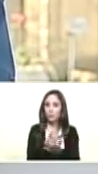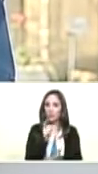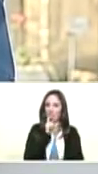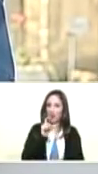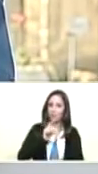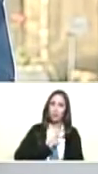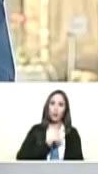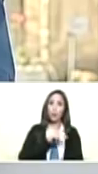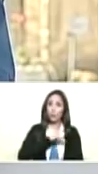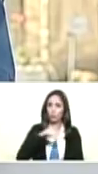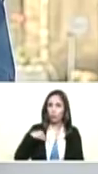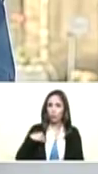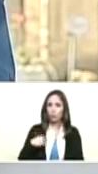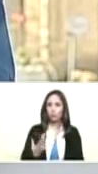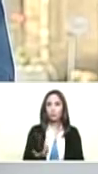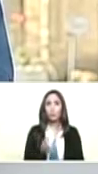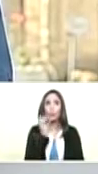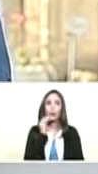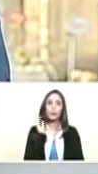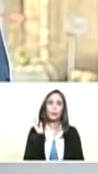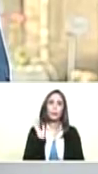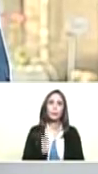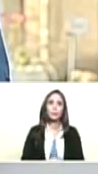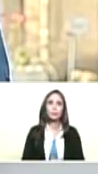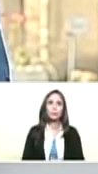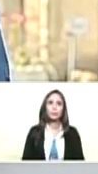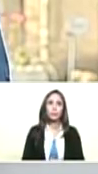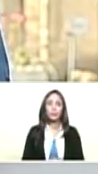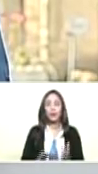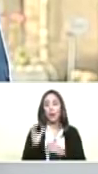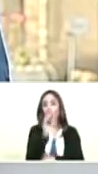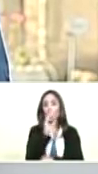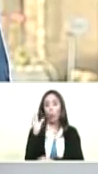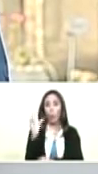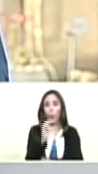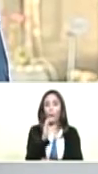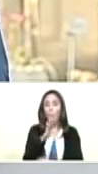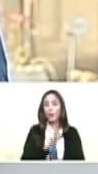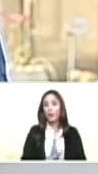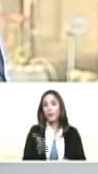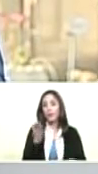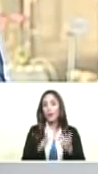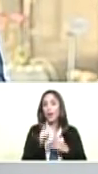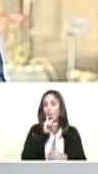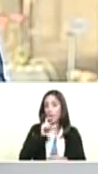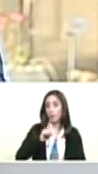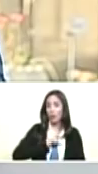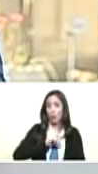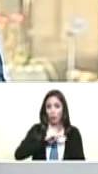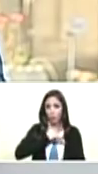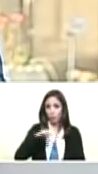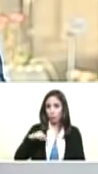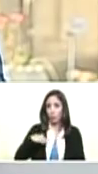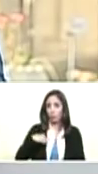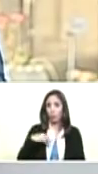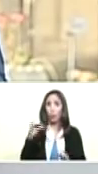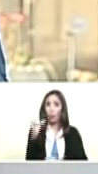por ejemplo. La oligarquía colombiana es enemigo del pueblo venezolano, ¿verdad?